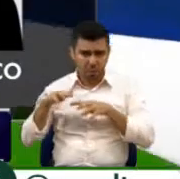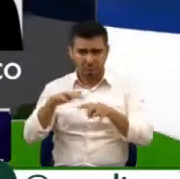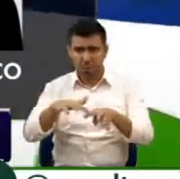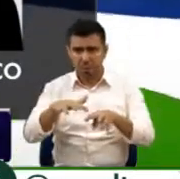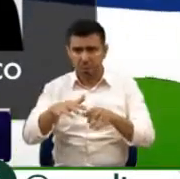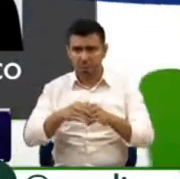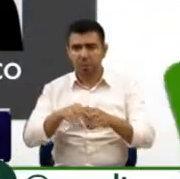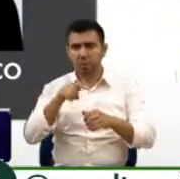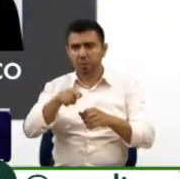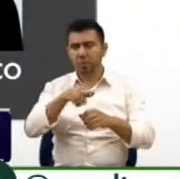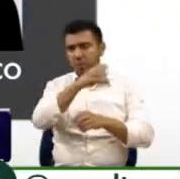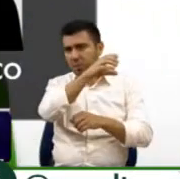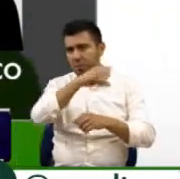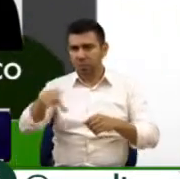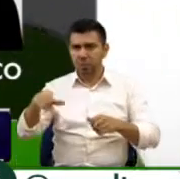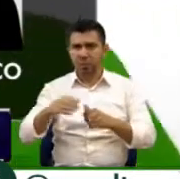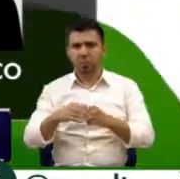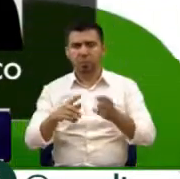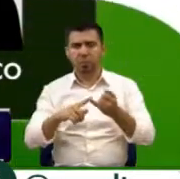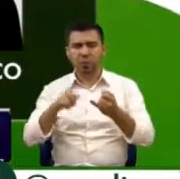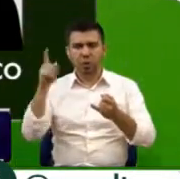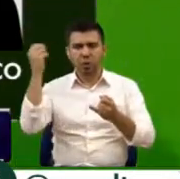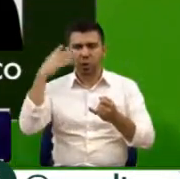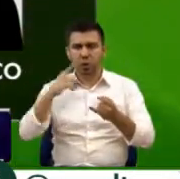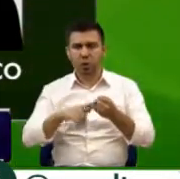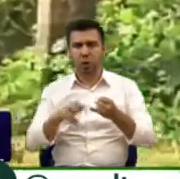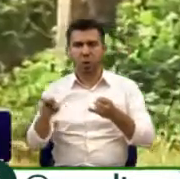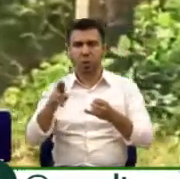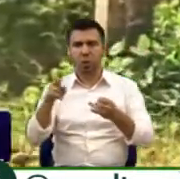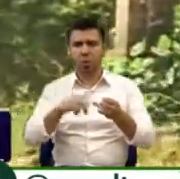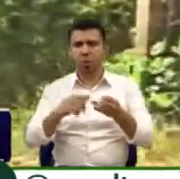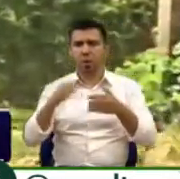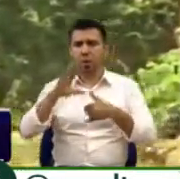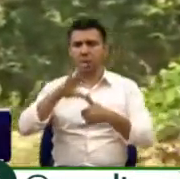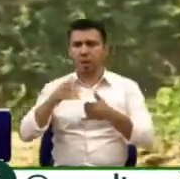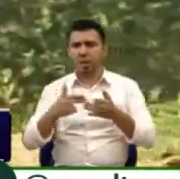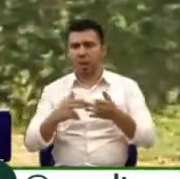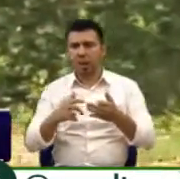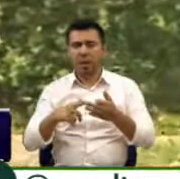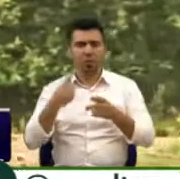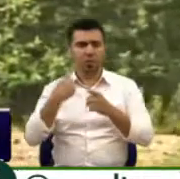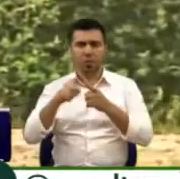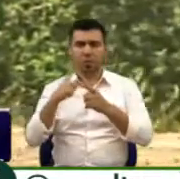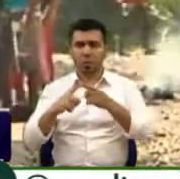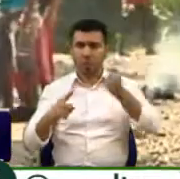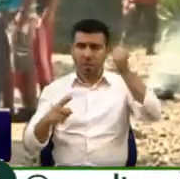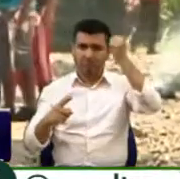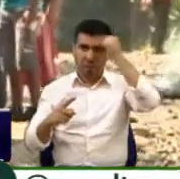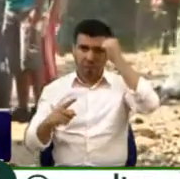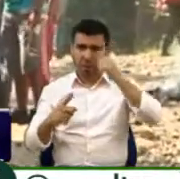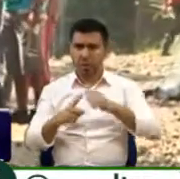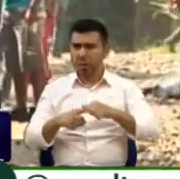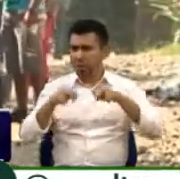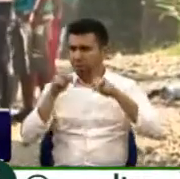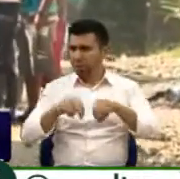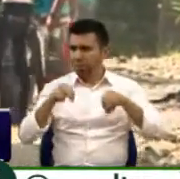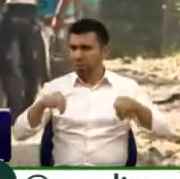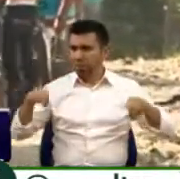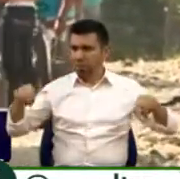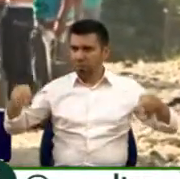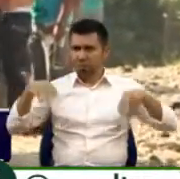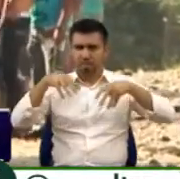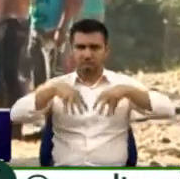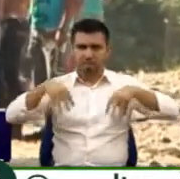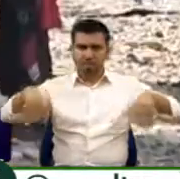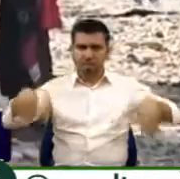vamos a concentrarnos en las diferentes vías, la Ruta del Sol, la Panamericana, en fin, todas las vías principales y los puntos que